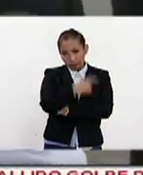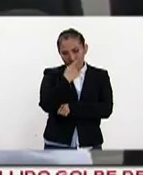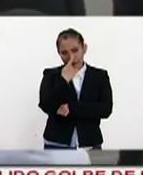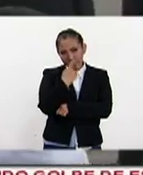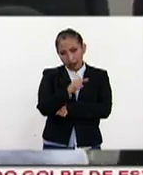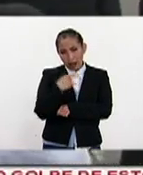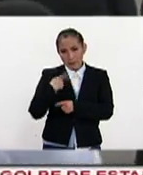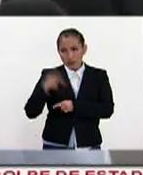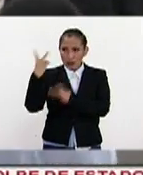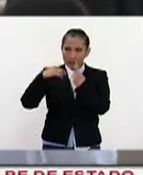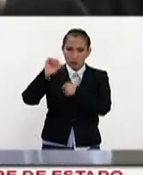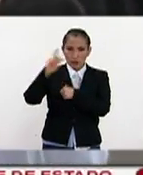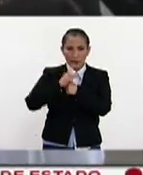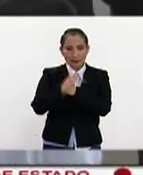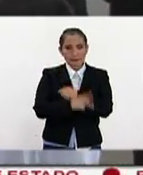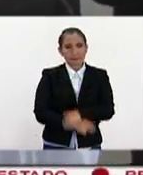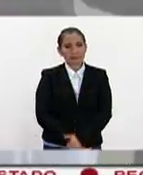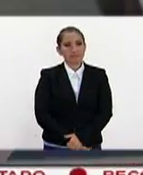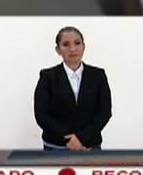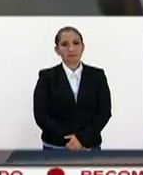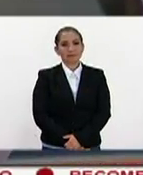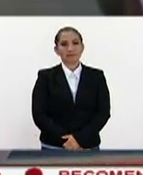los migrantes.